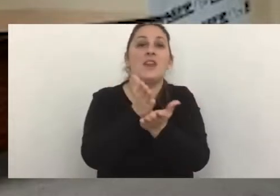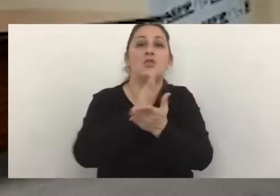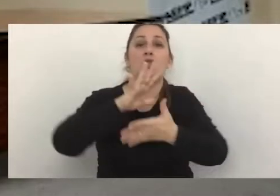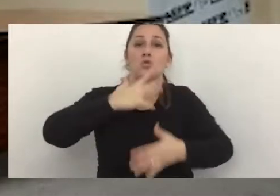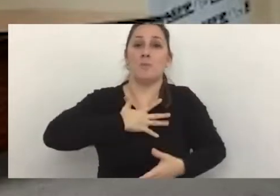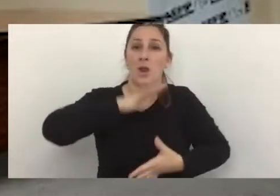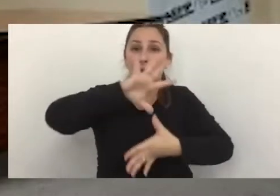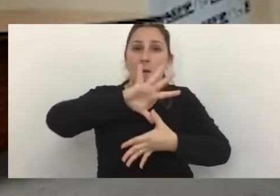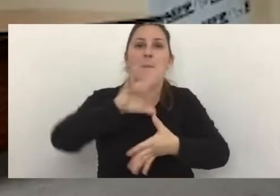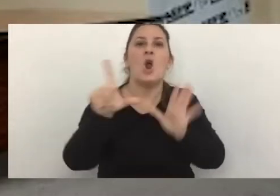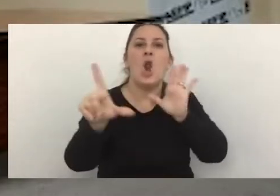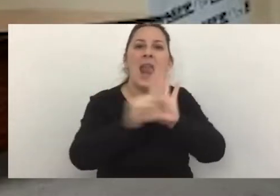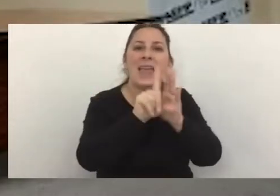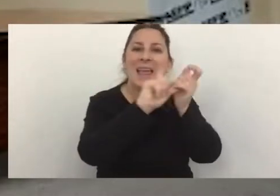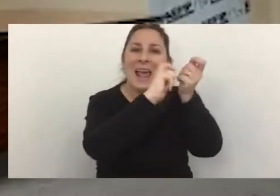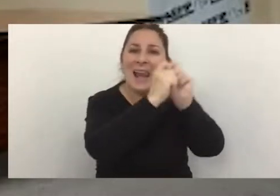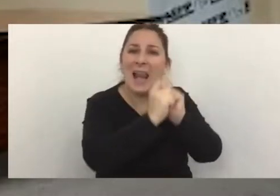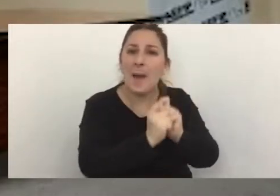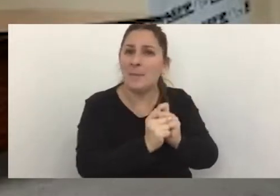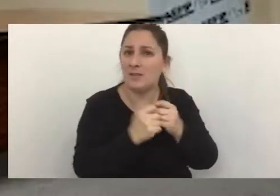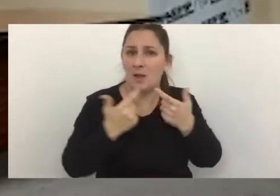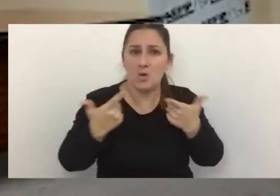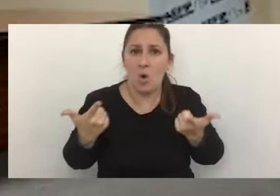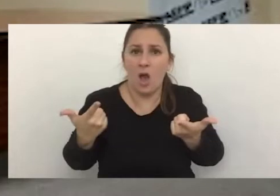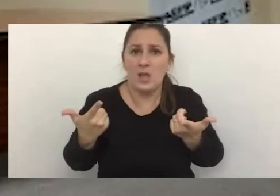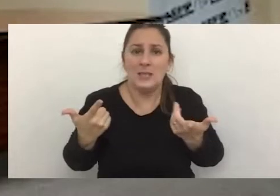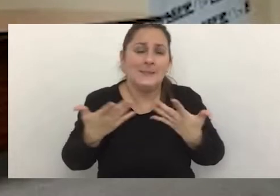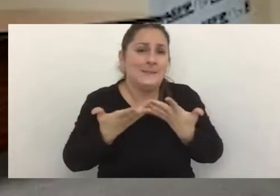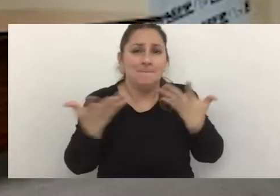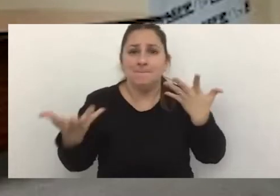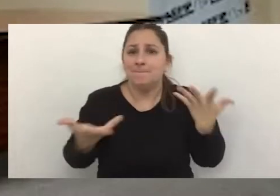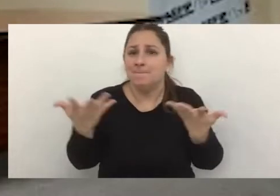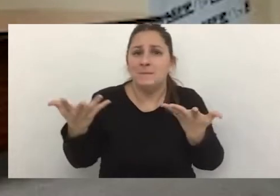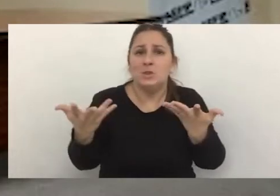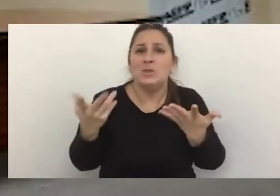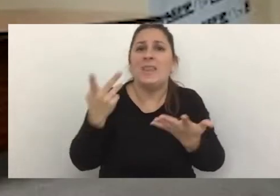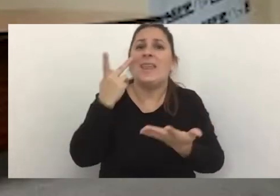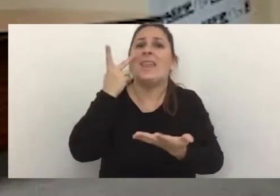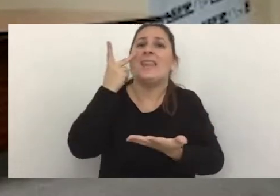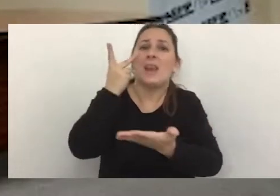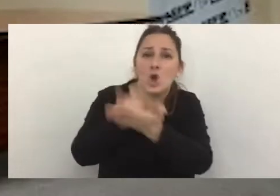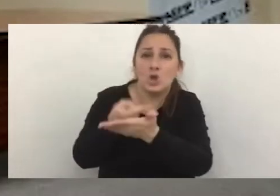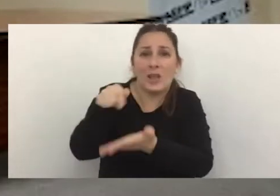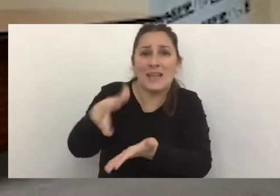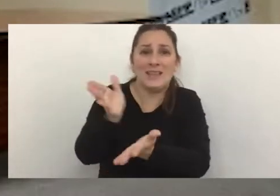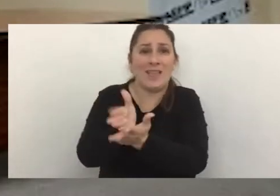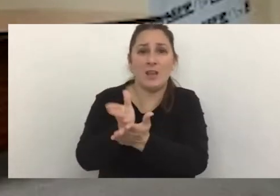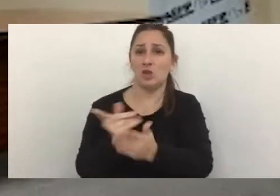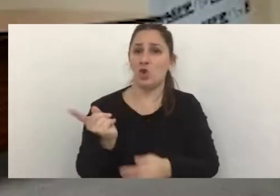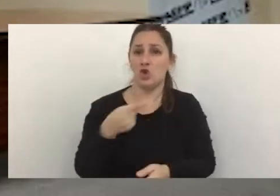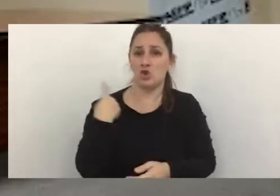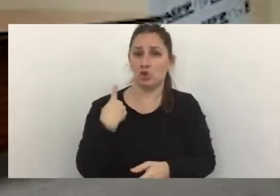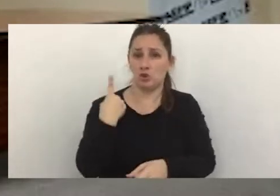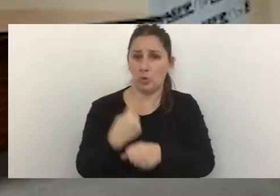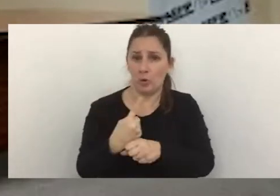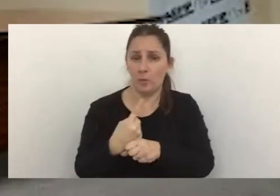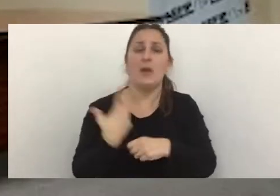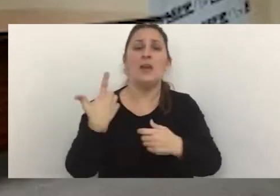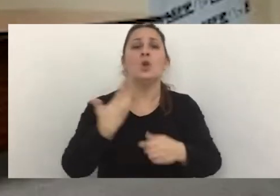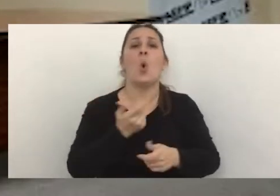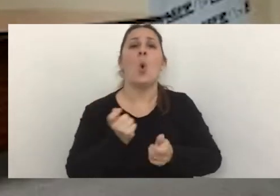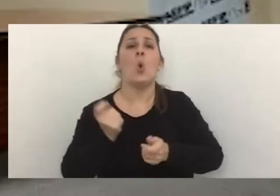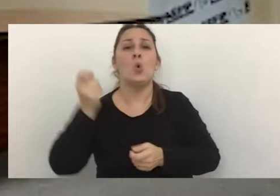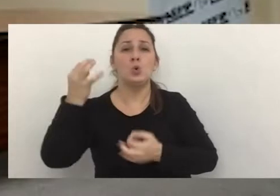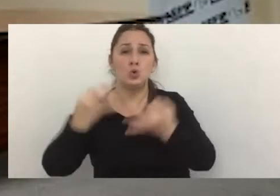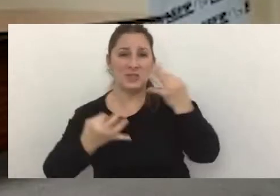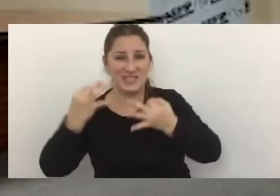haya reglamentado. Por lo tanto, no le podemos reconocer este derecho. Esto llega a la Corte, y la Corte